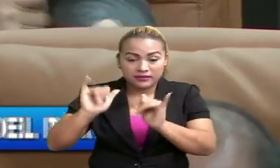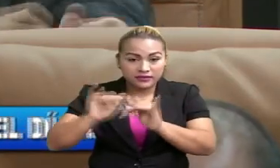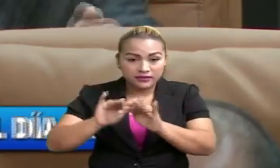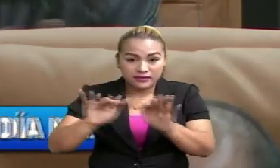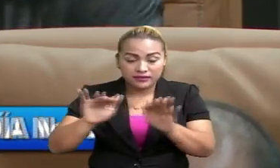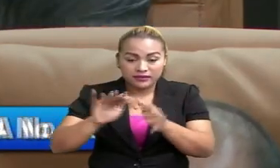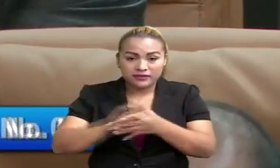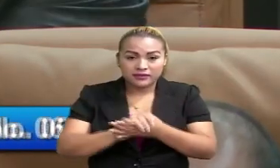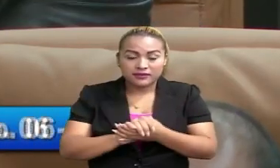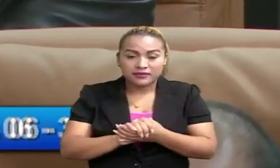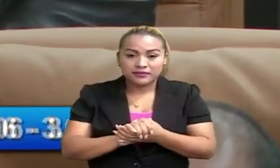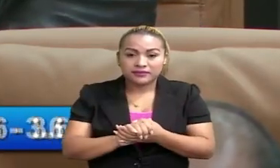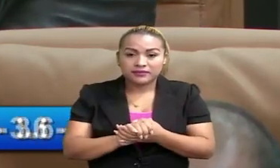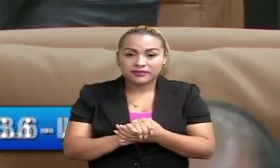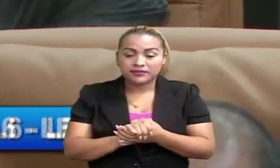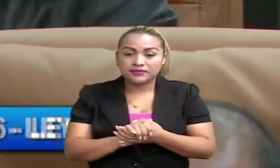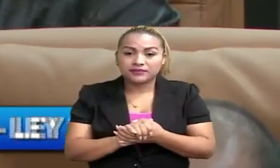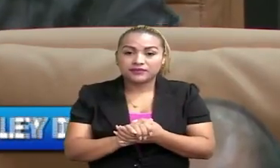dice